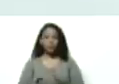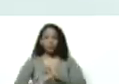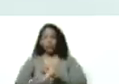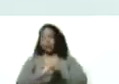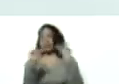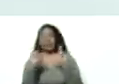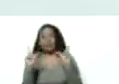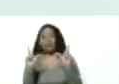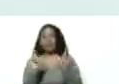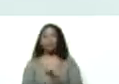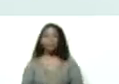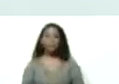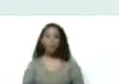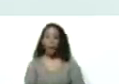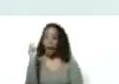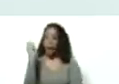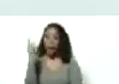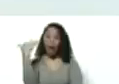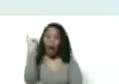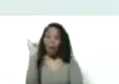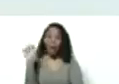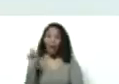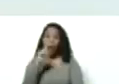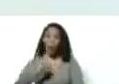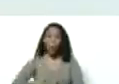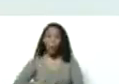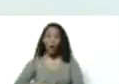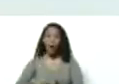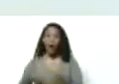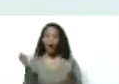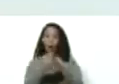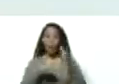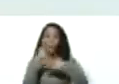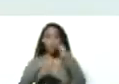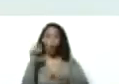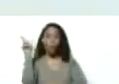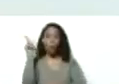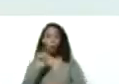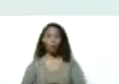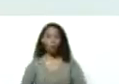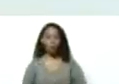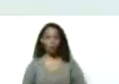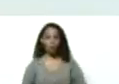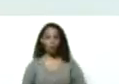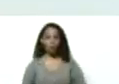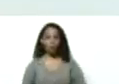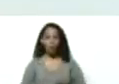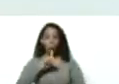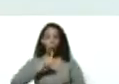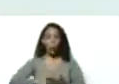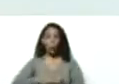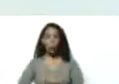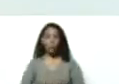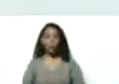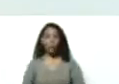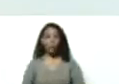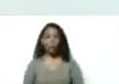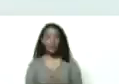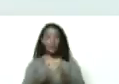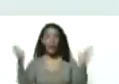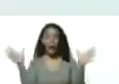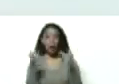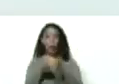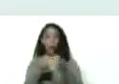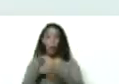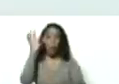la tarea que cumple el Partido Socialista Unido de Venezuela, que cumple el gran polo